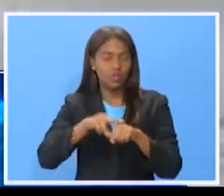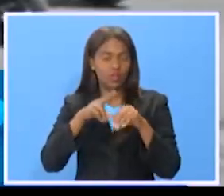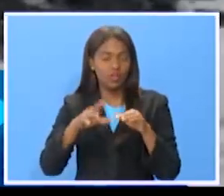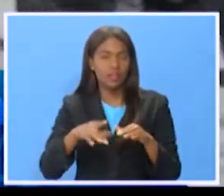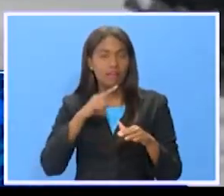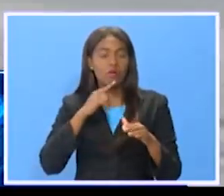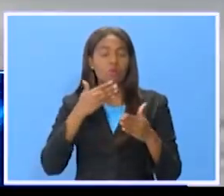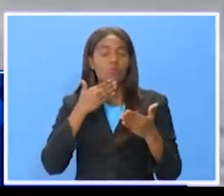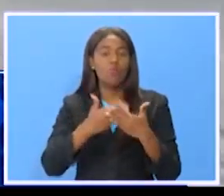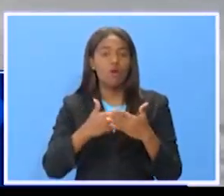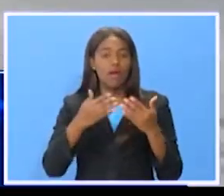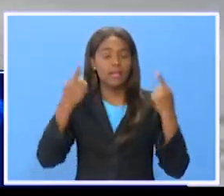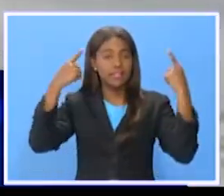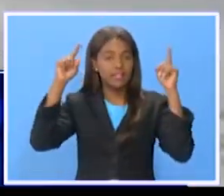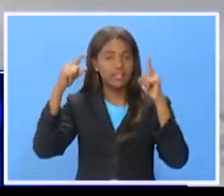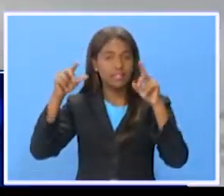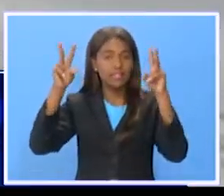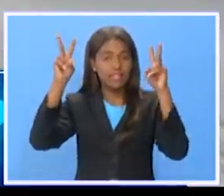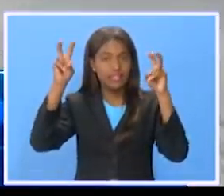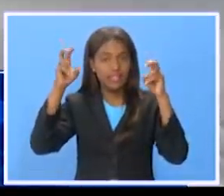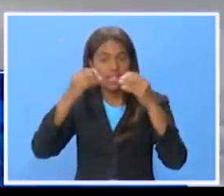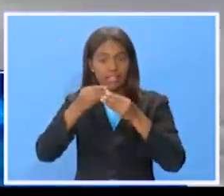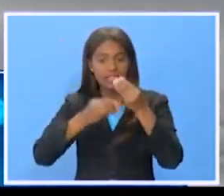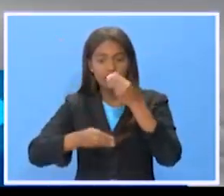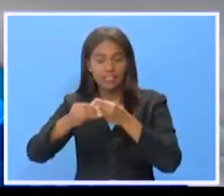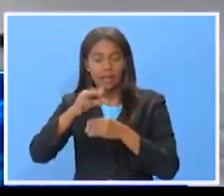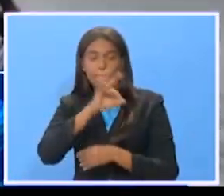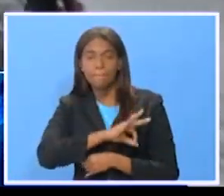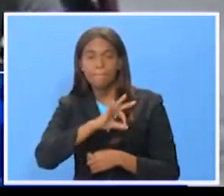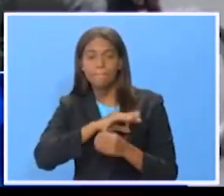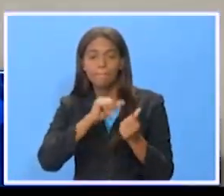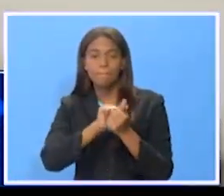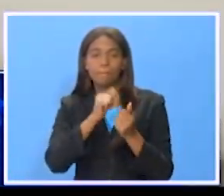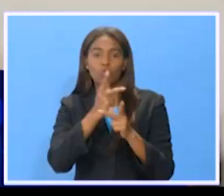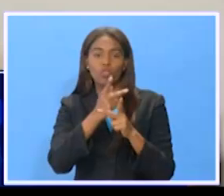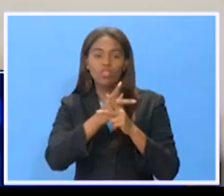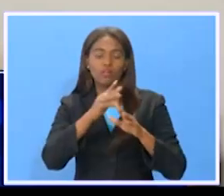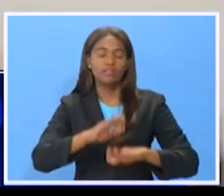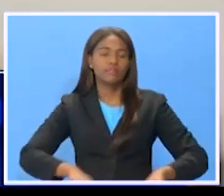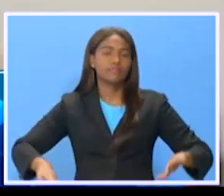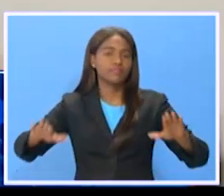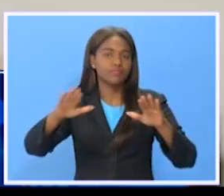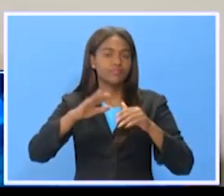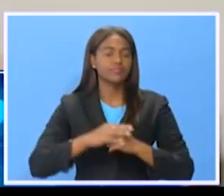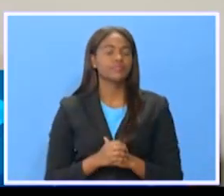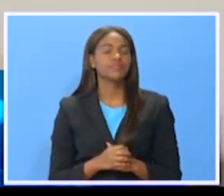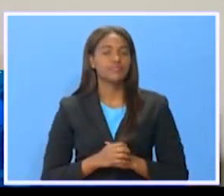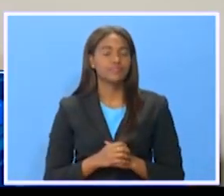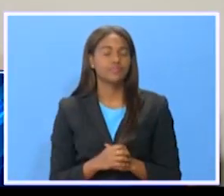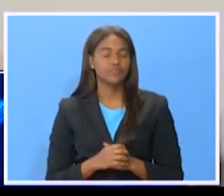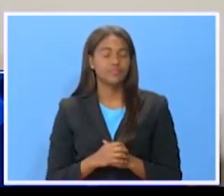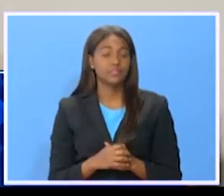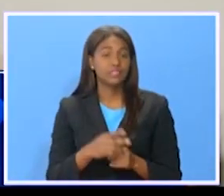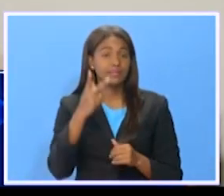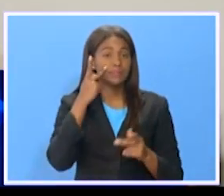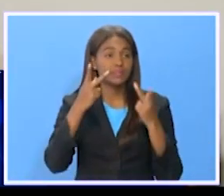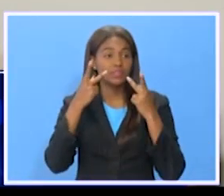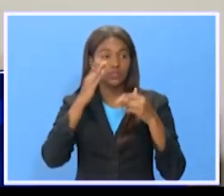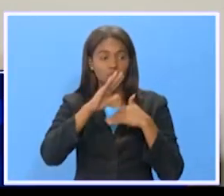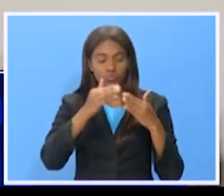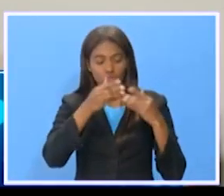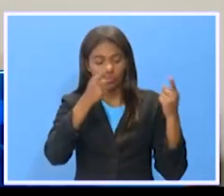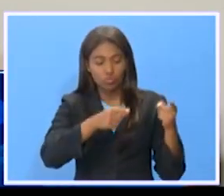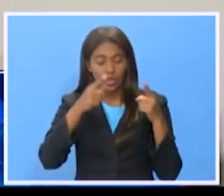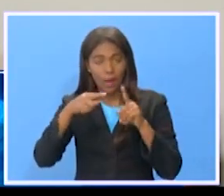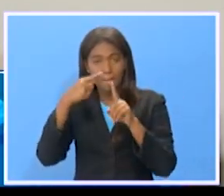excelentes resultados en materia de costos y de beneficios al medio ambiente. Visto los resultados positivos que está teniendo la sociedad dominicana con